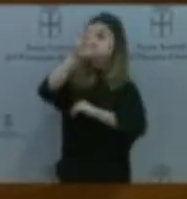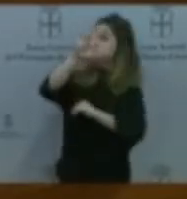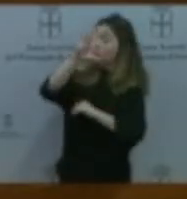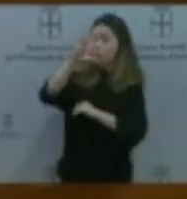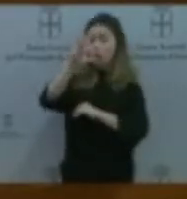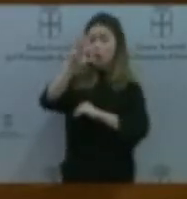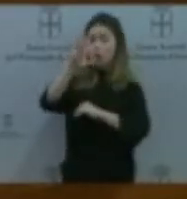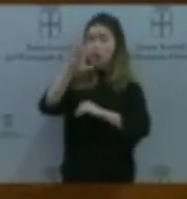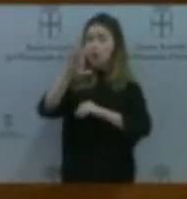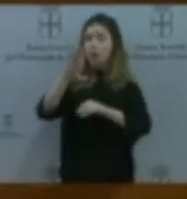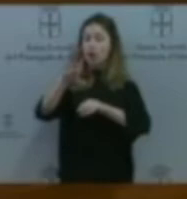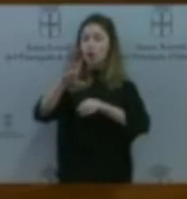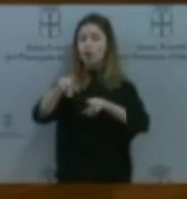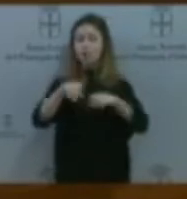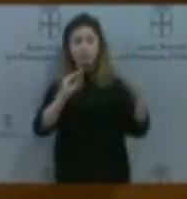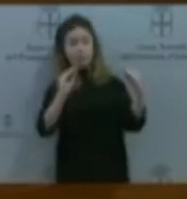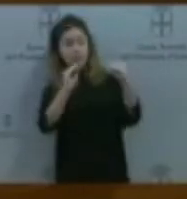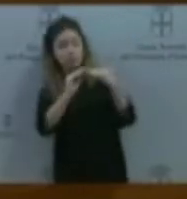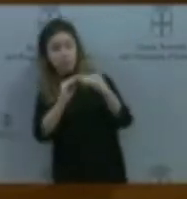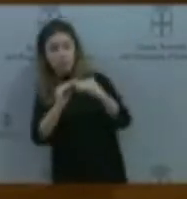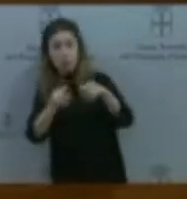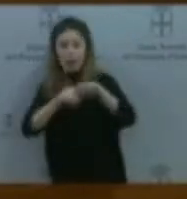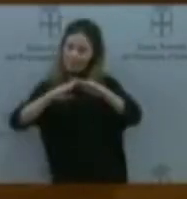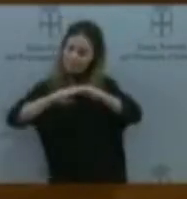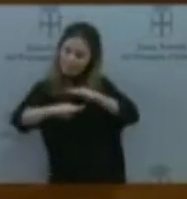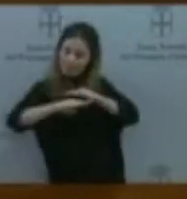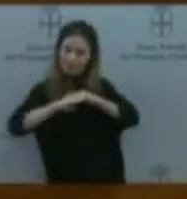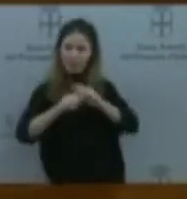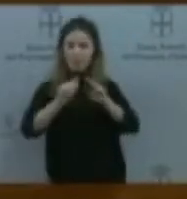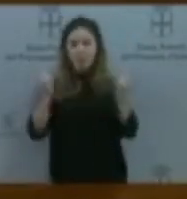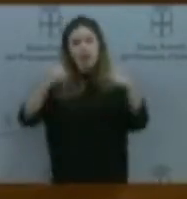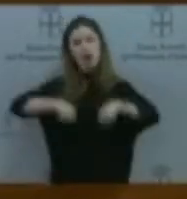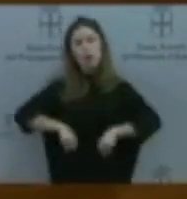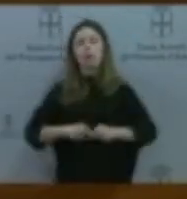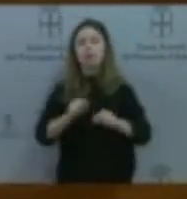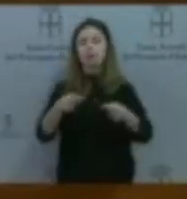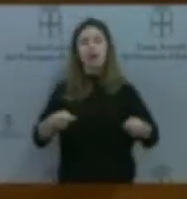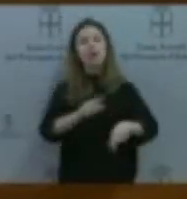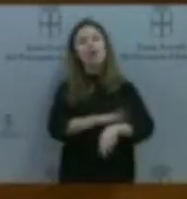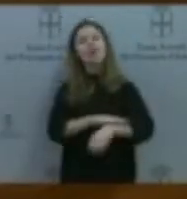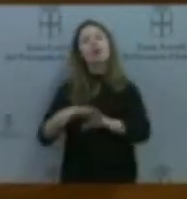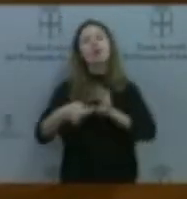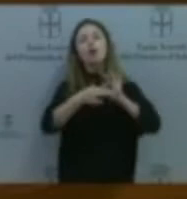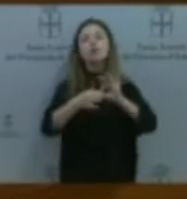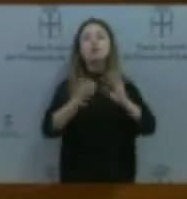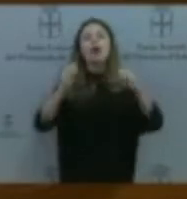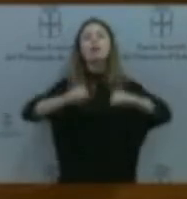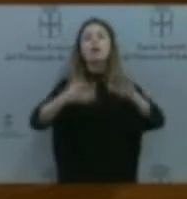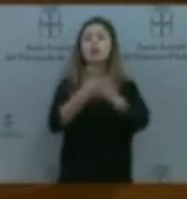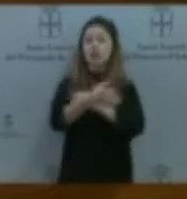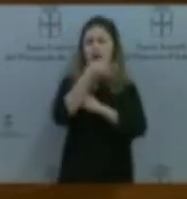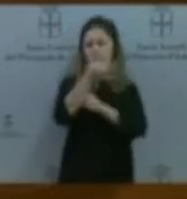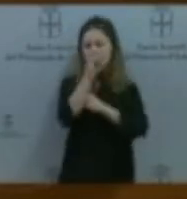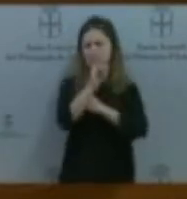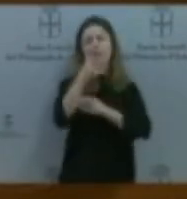o que haya un horizonte compartido para este acuerdo presupuestario con Izquierdas Unidas. Es importante que pasemos de las palabras a los hechos, de que sumemos